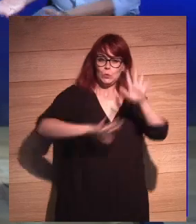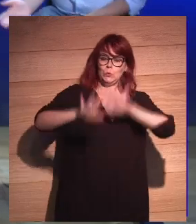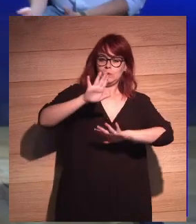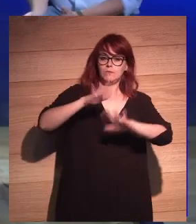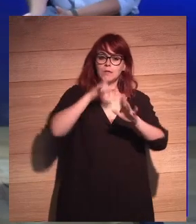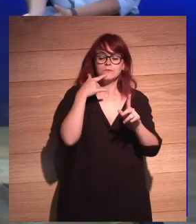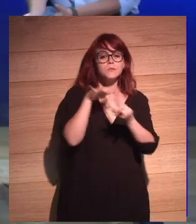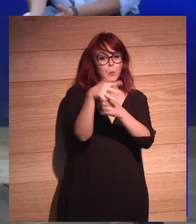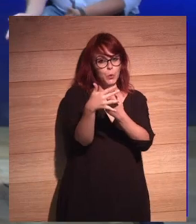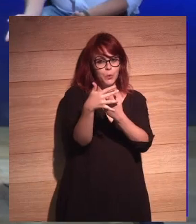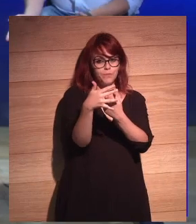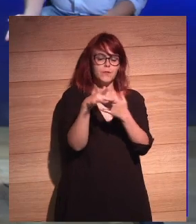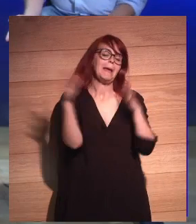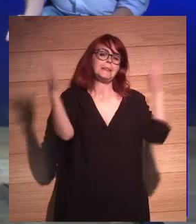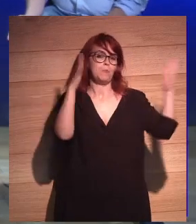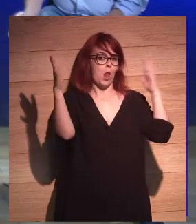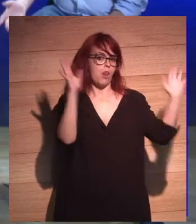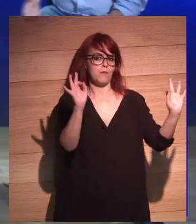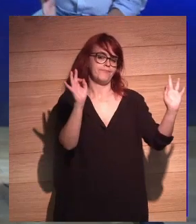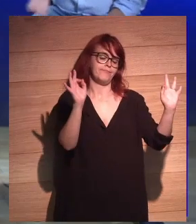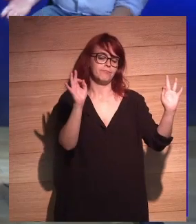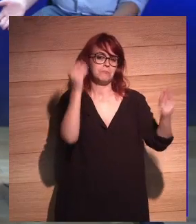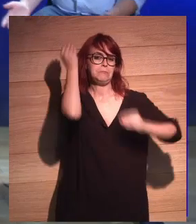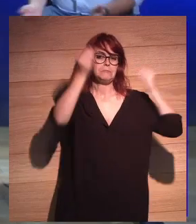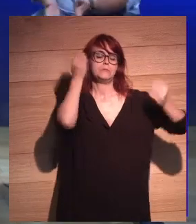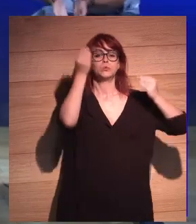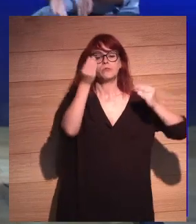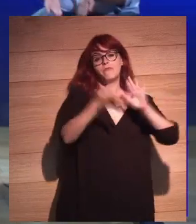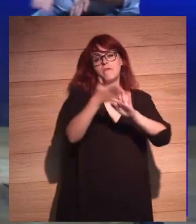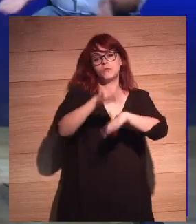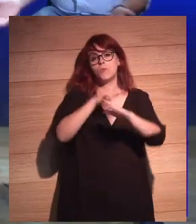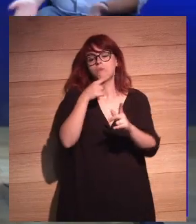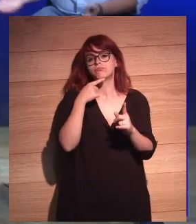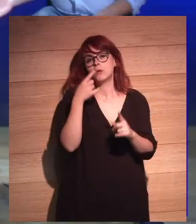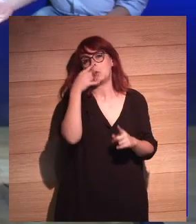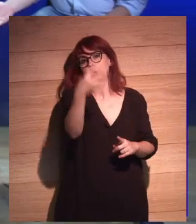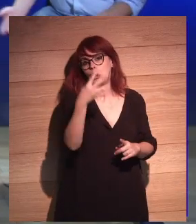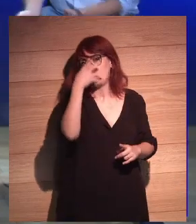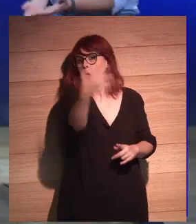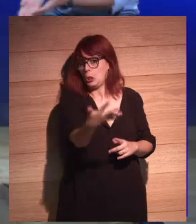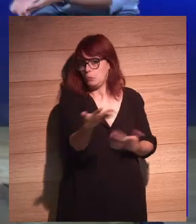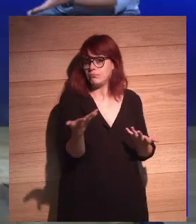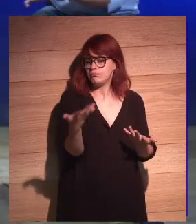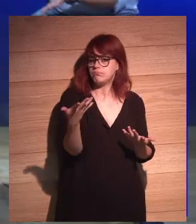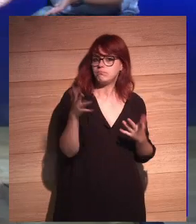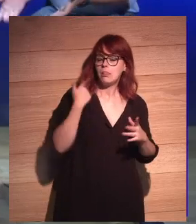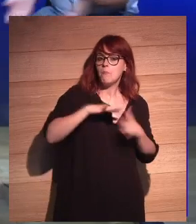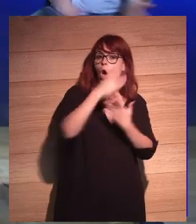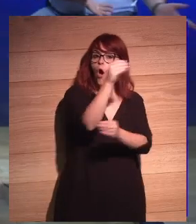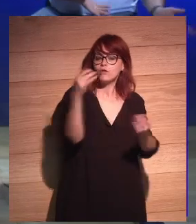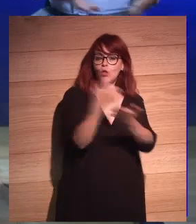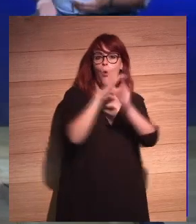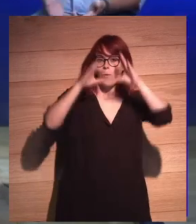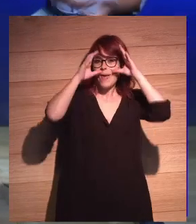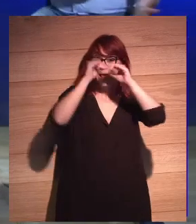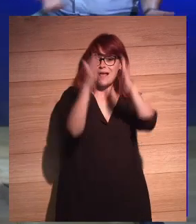eso es un efecto que eso es temporal, realmente. Eso va a ser una cosa que va a pasar durante los próximos 4 o 5 años, cuando ya cualquier chaval tenga la VR en su